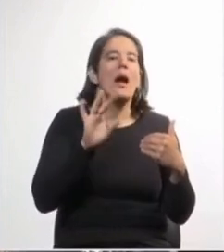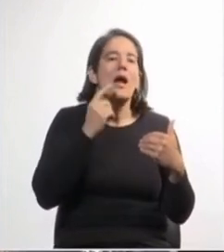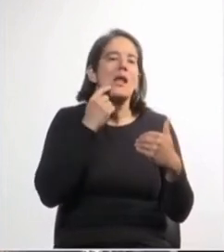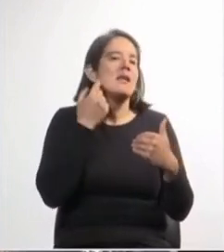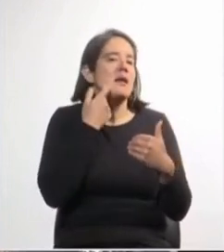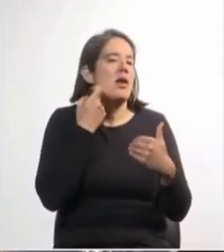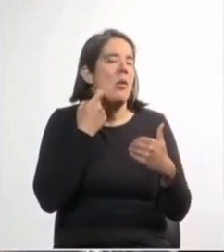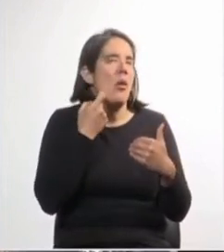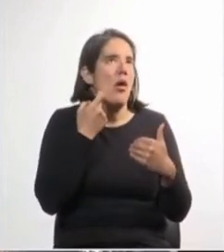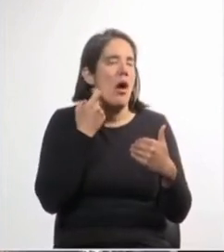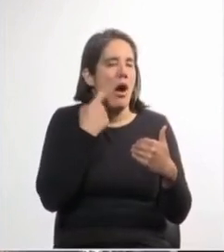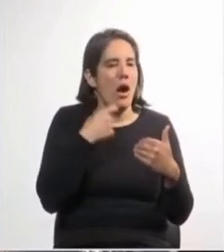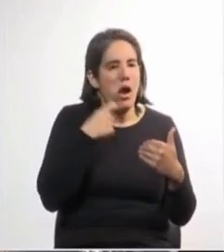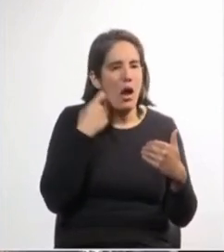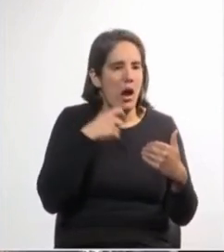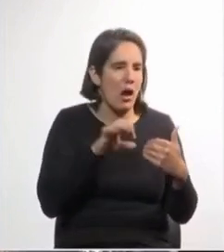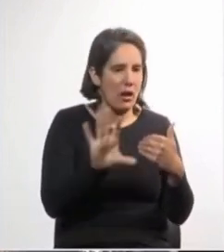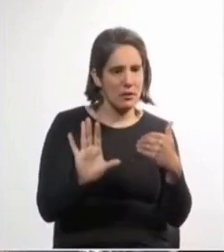esa meta.